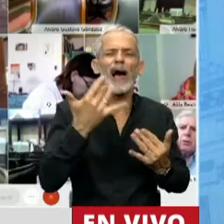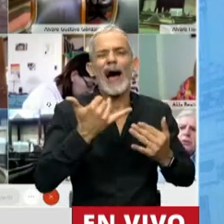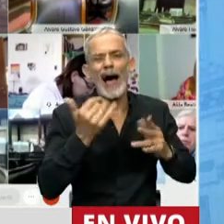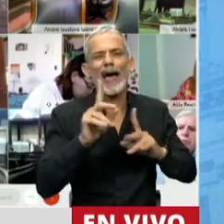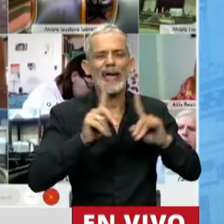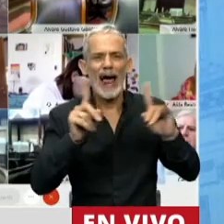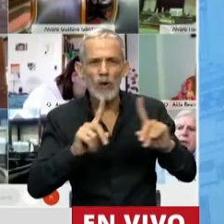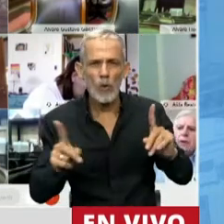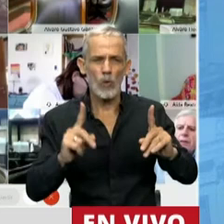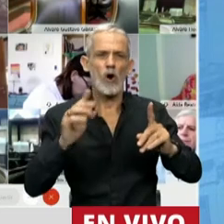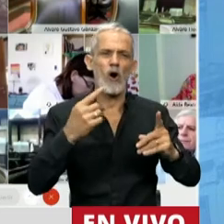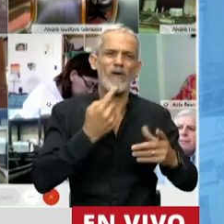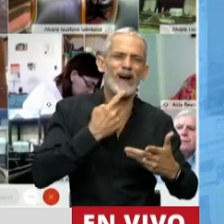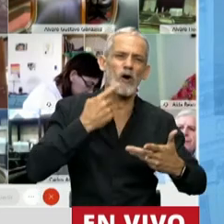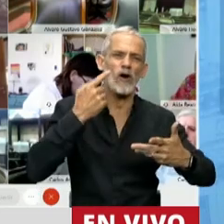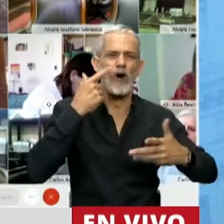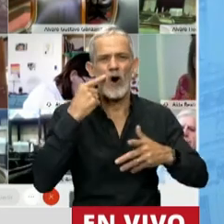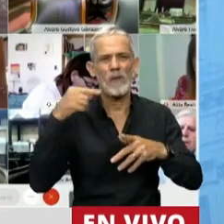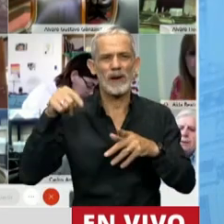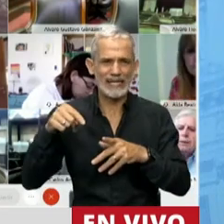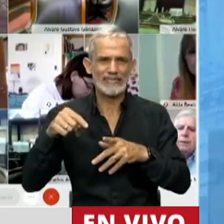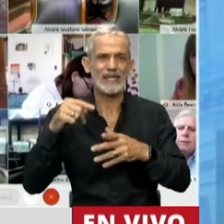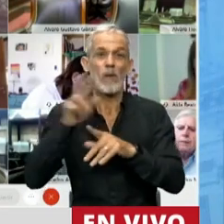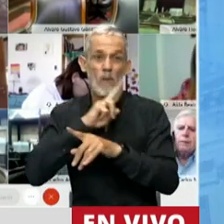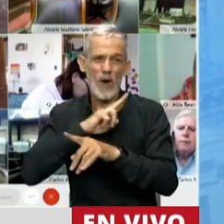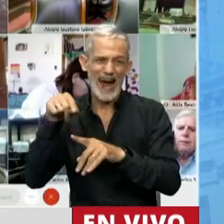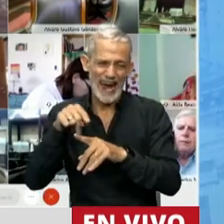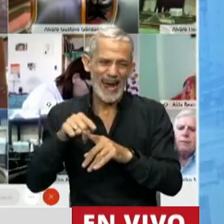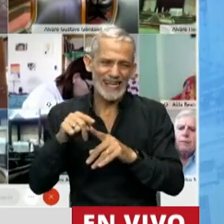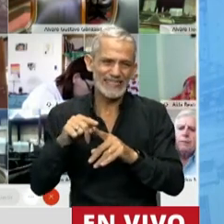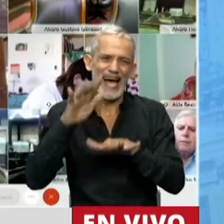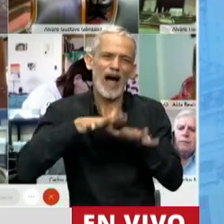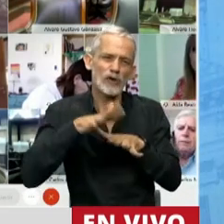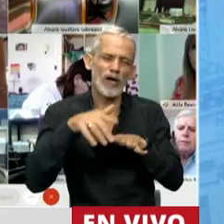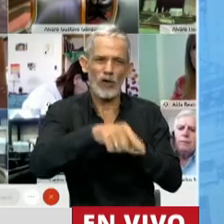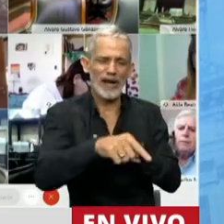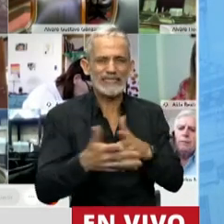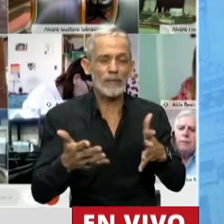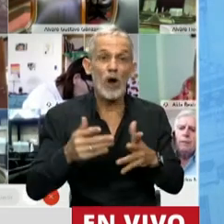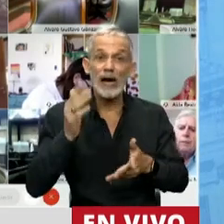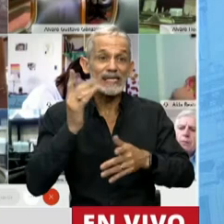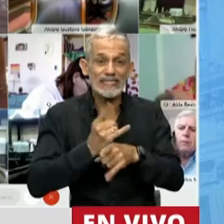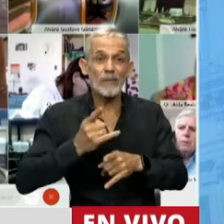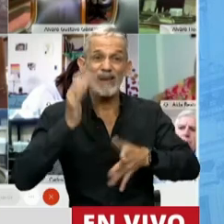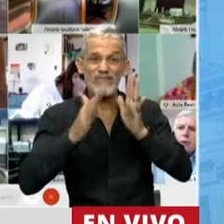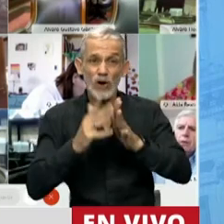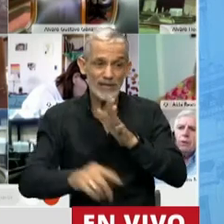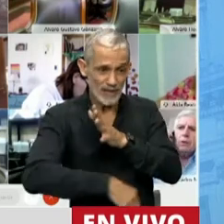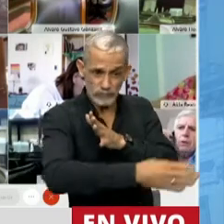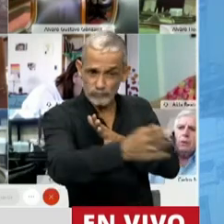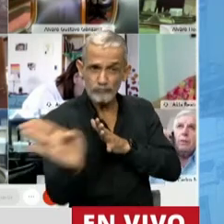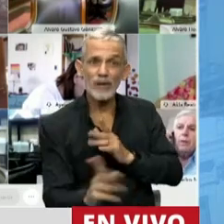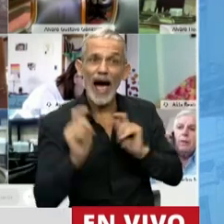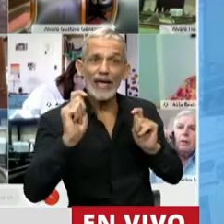de pronto, acosadores que sean mujeres, pero está claro que siempre la violencia es ejercida hacia quien